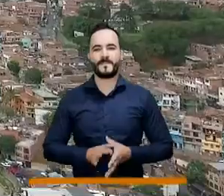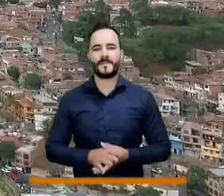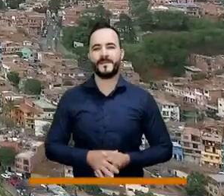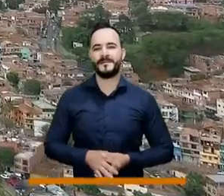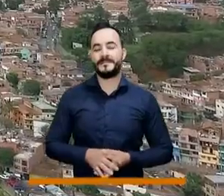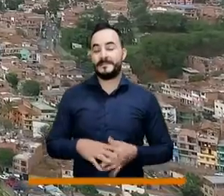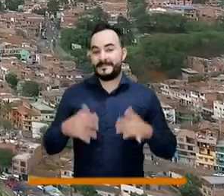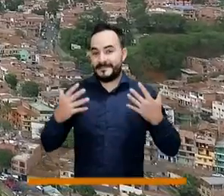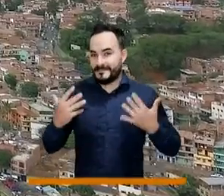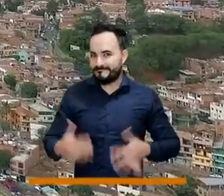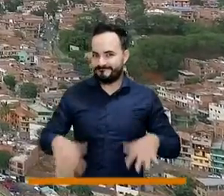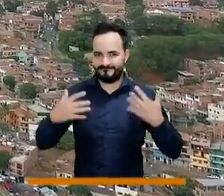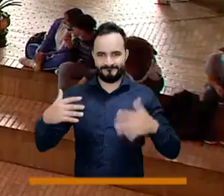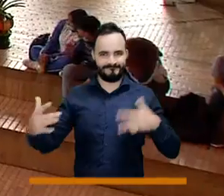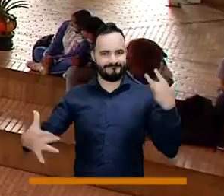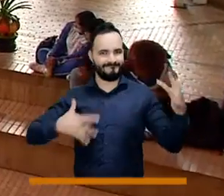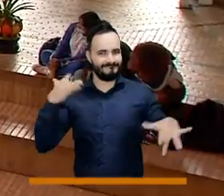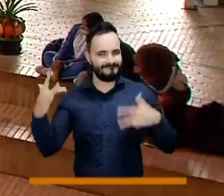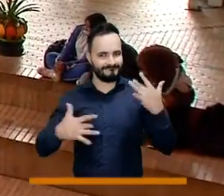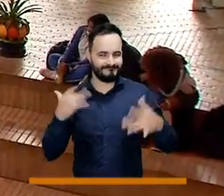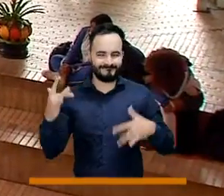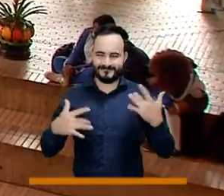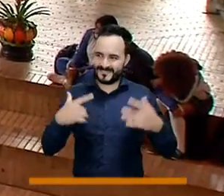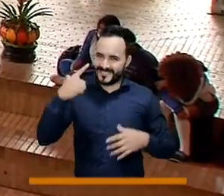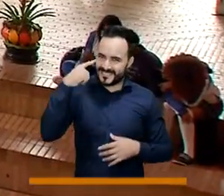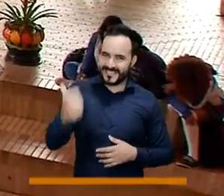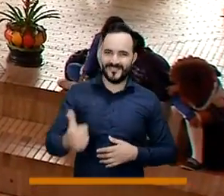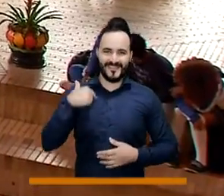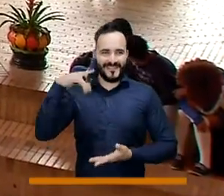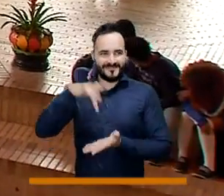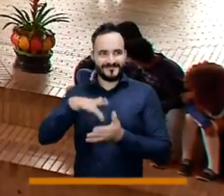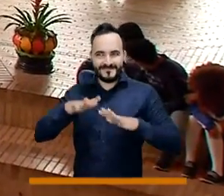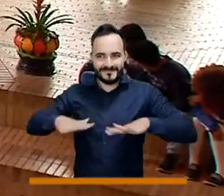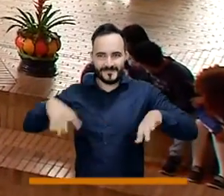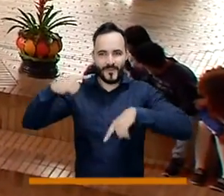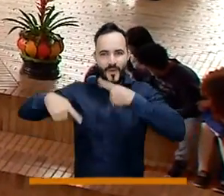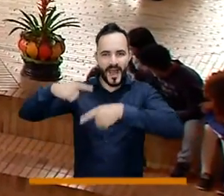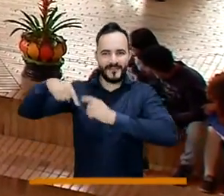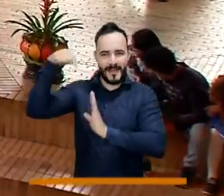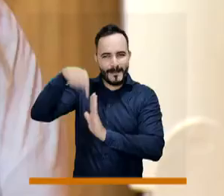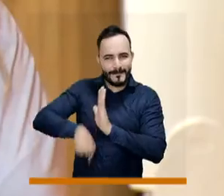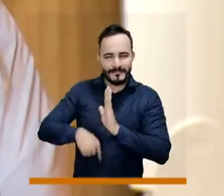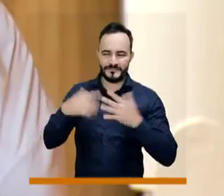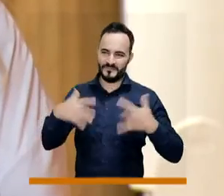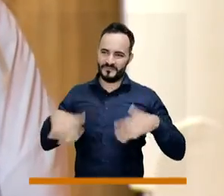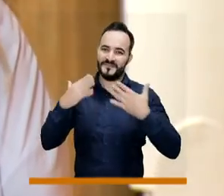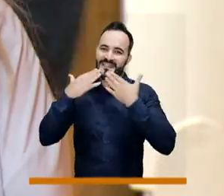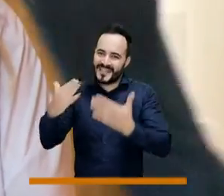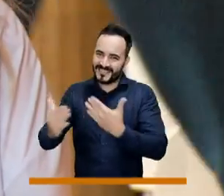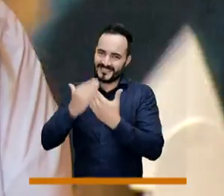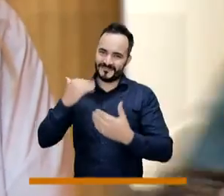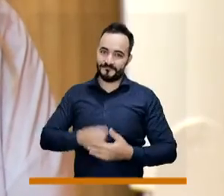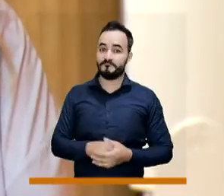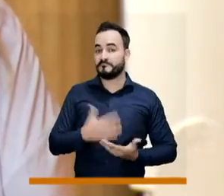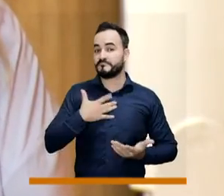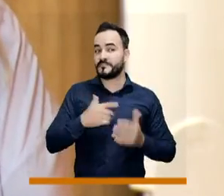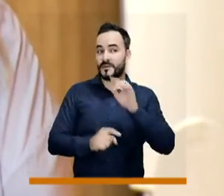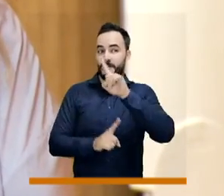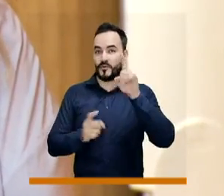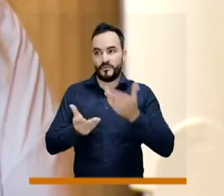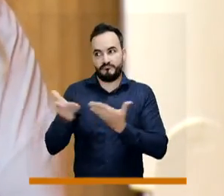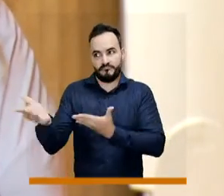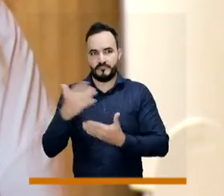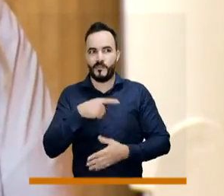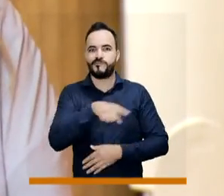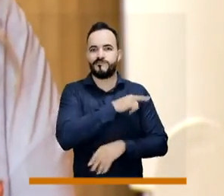Concejal, qué goce de verdad haber conocido este territorio, muy chévere la invitación. Le tengo la pregunta que Camilo también está haciendo a